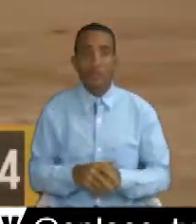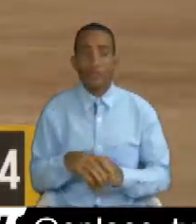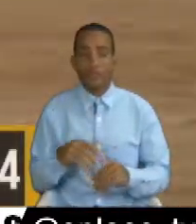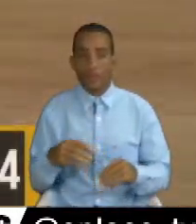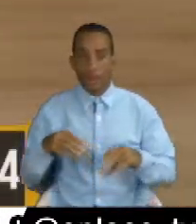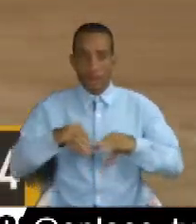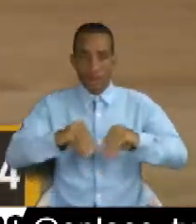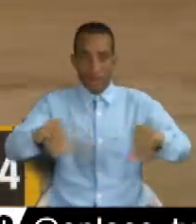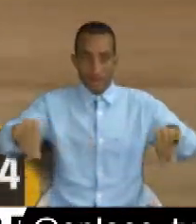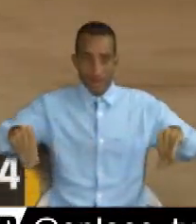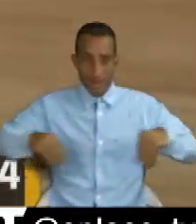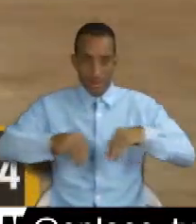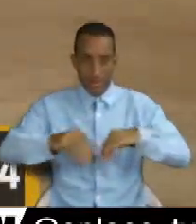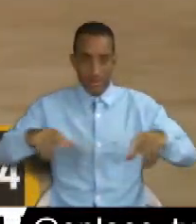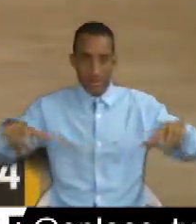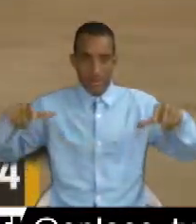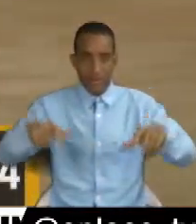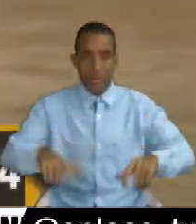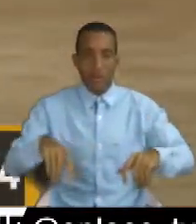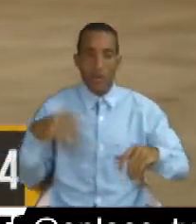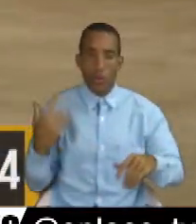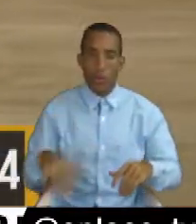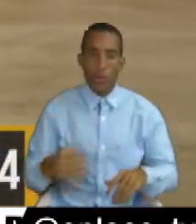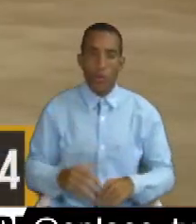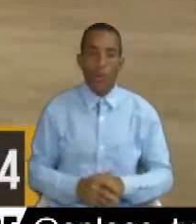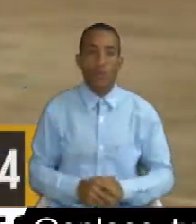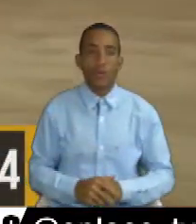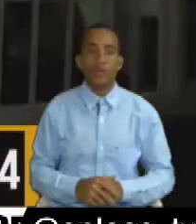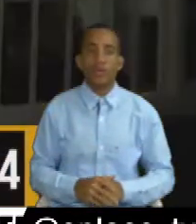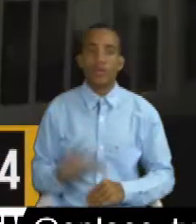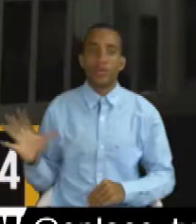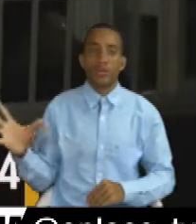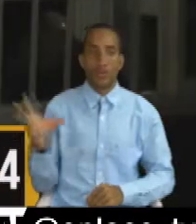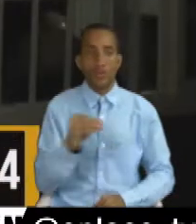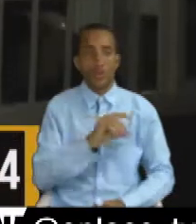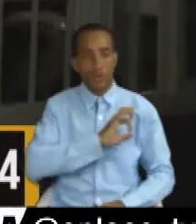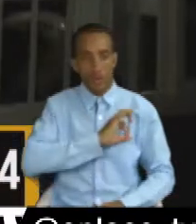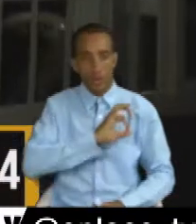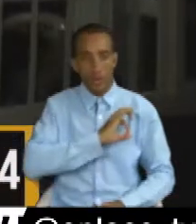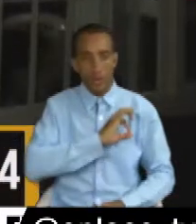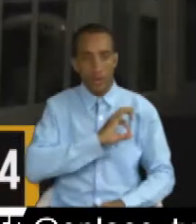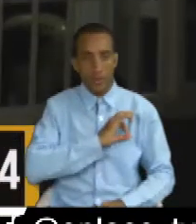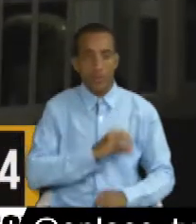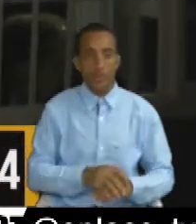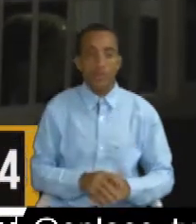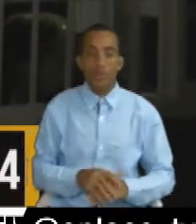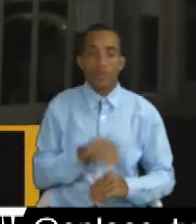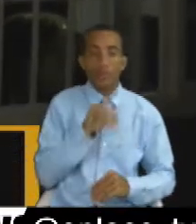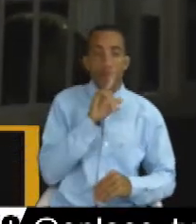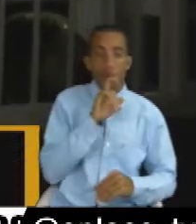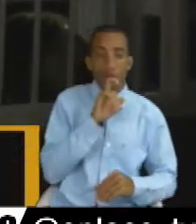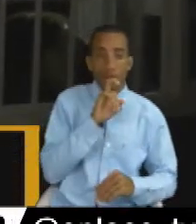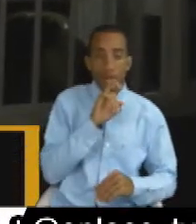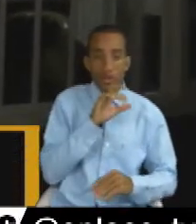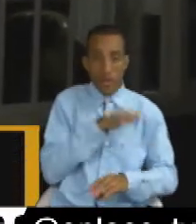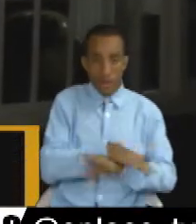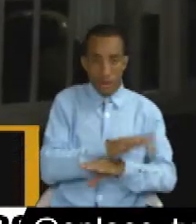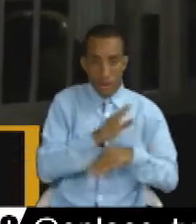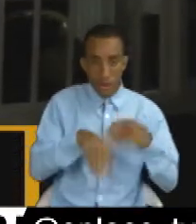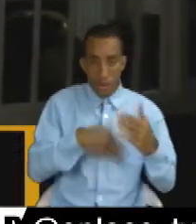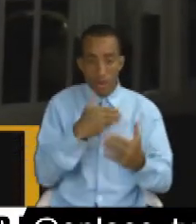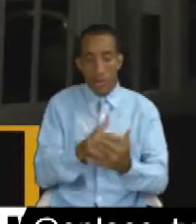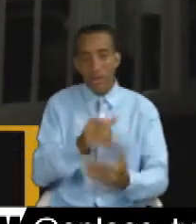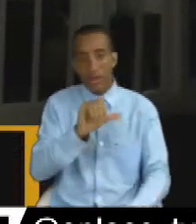de la Planada tienen gran acogida. Todos los sábados estamos jugando. Los sábados desde las 6 de la tarde hasta las 10, 11 de la